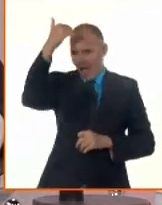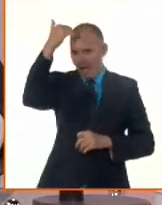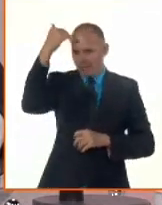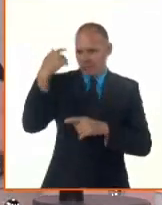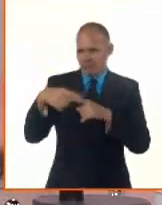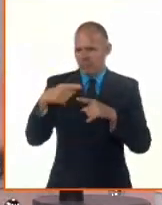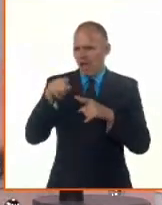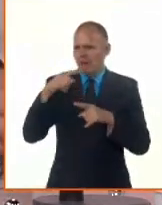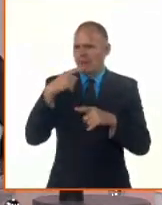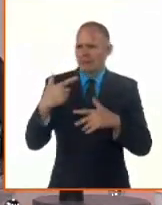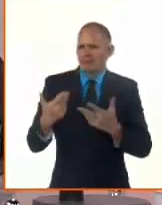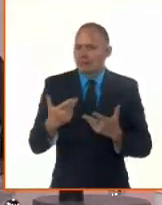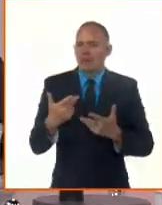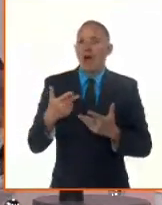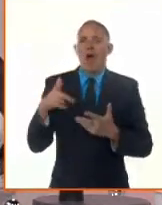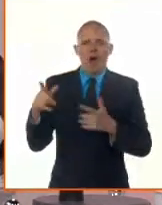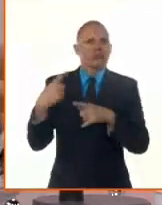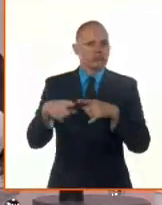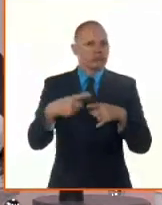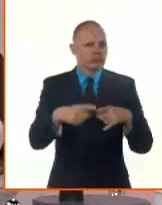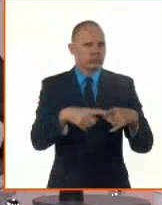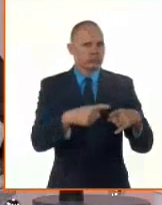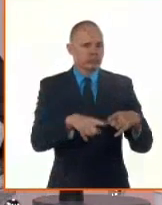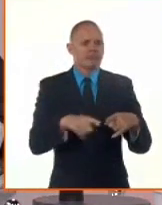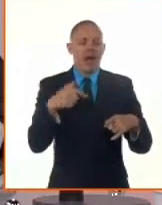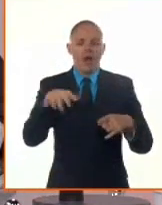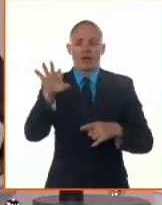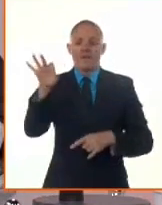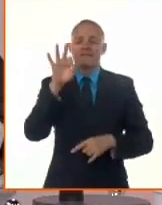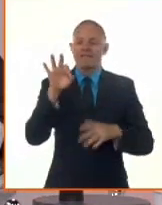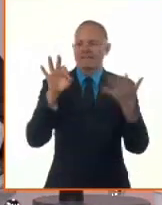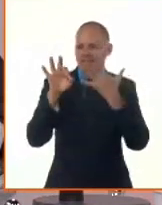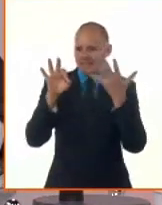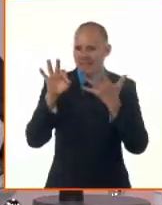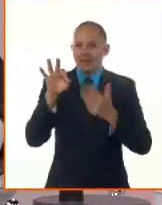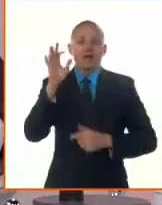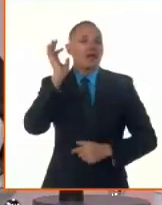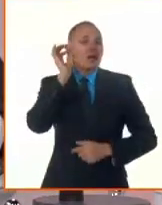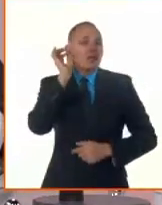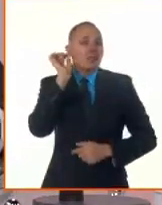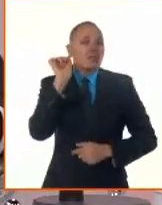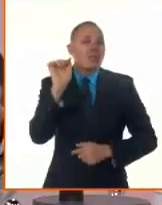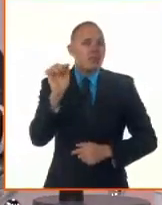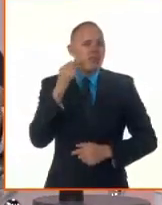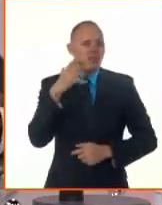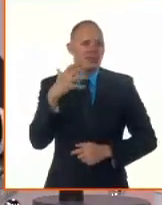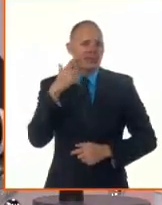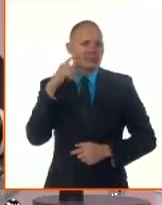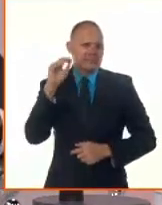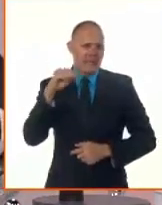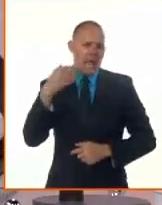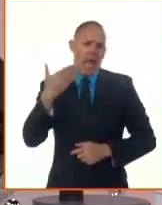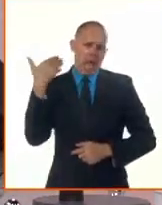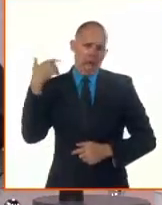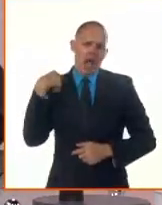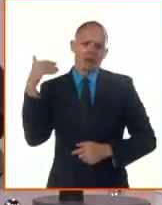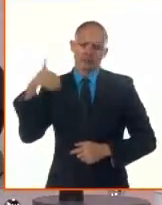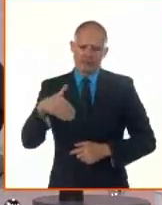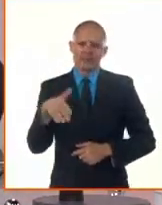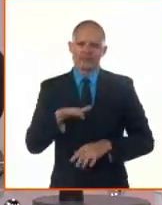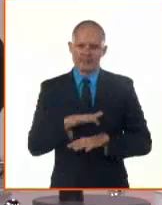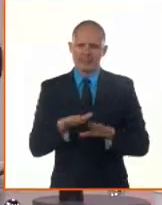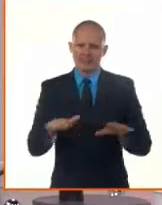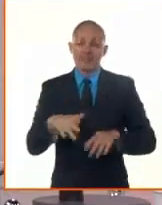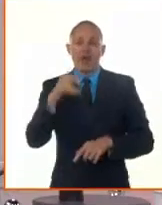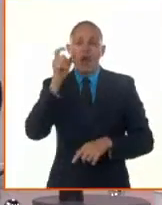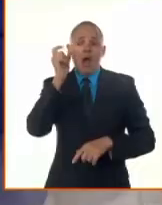en esa región y para ello tenemos de vuelta después de algún tiempo a una de las panelistas habituales de nuestra mesa redonda la